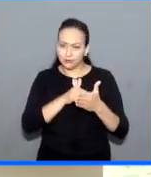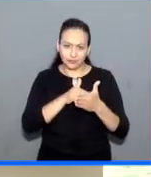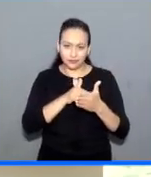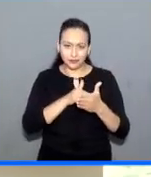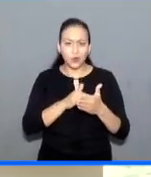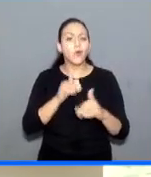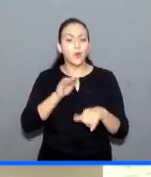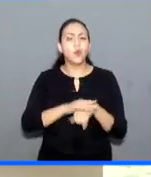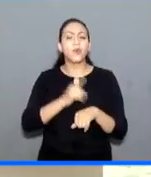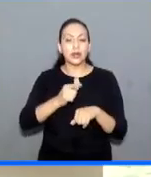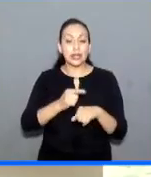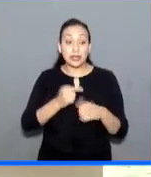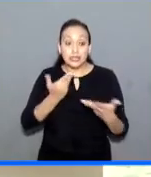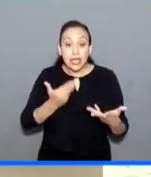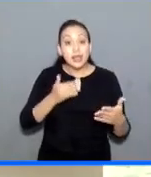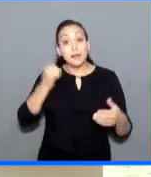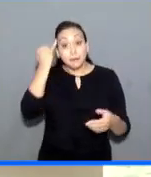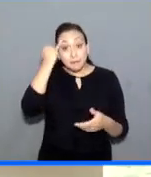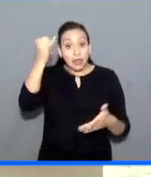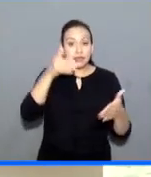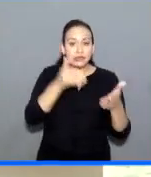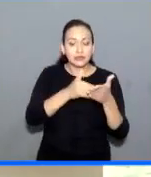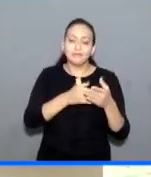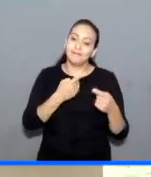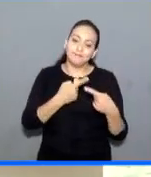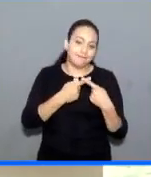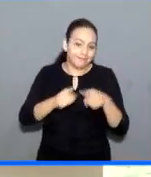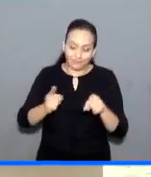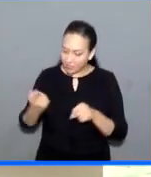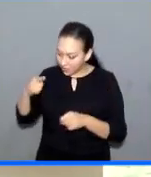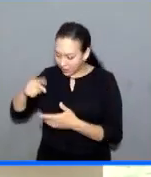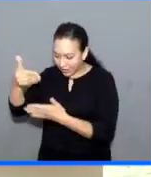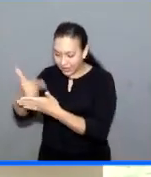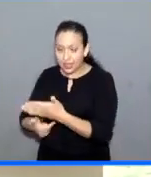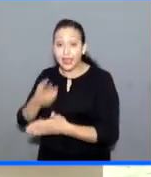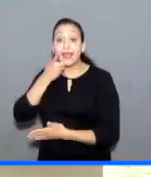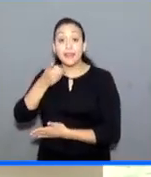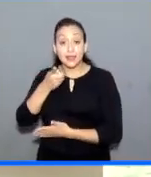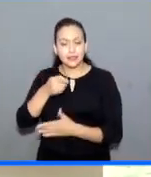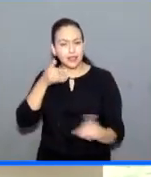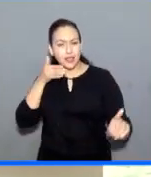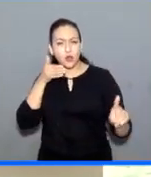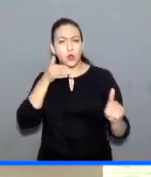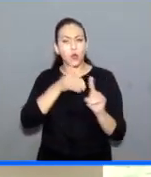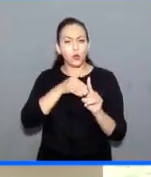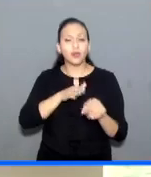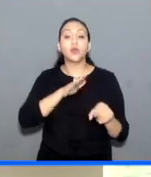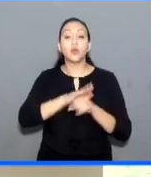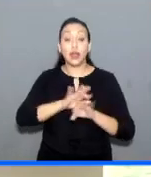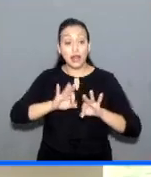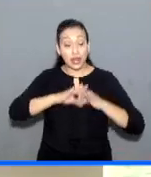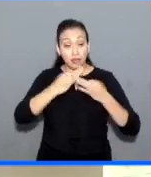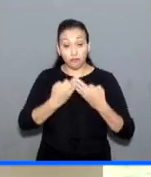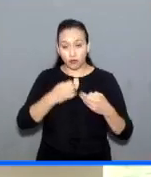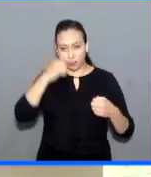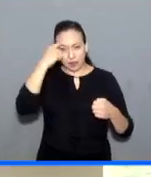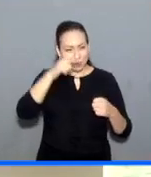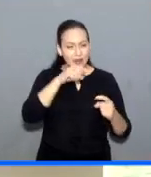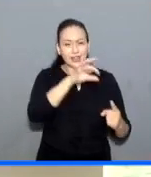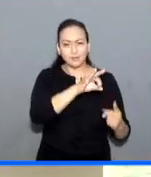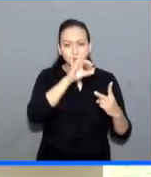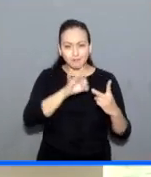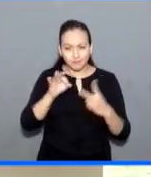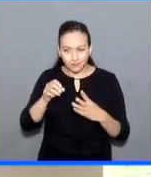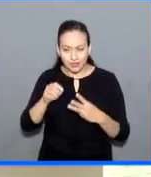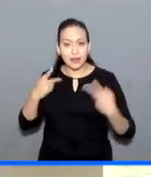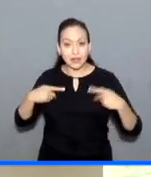contraria al objeto del propio ordenamiento, el cual señala que la finalidad de la oficialía electoral es dar fe de diversos actos y hechos, y